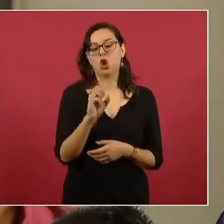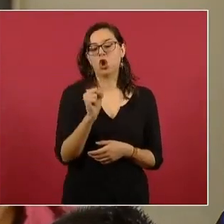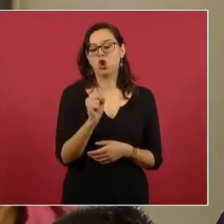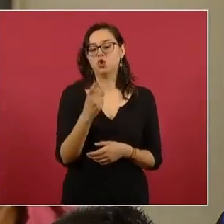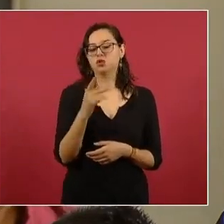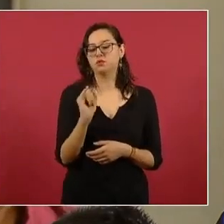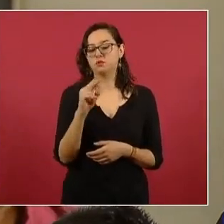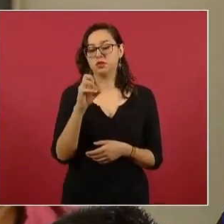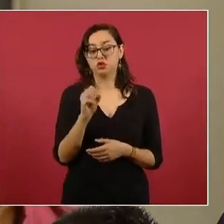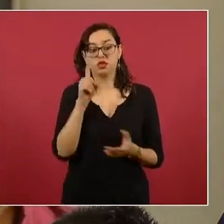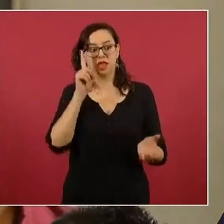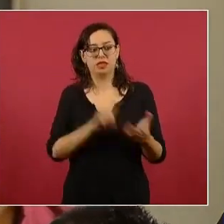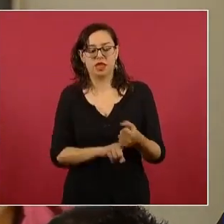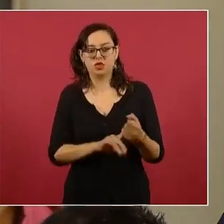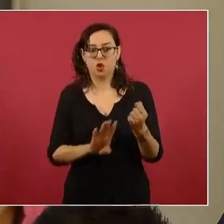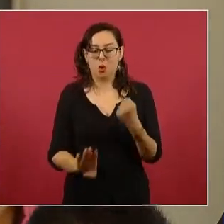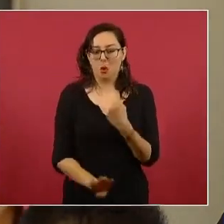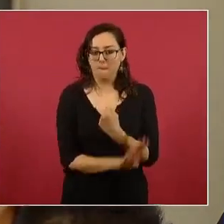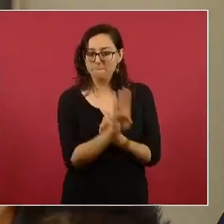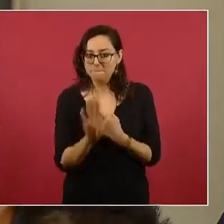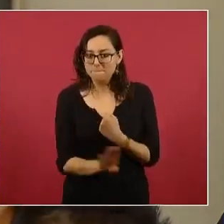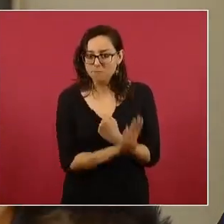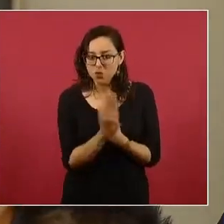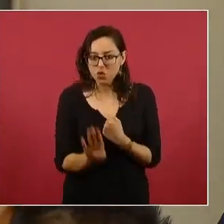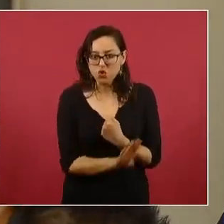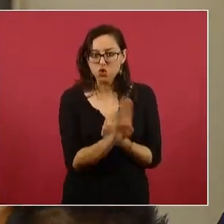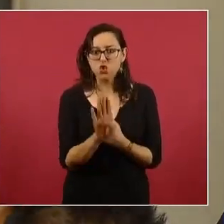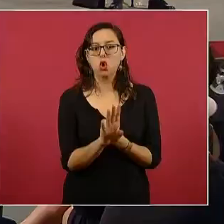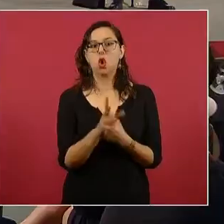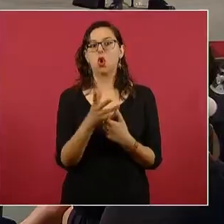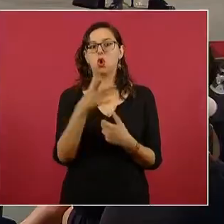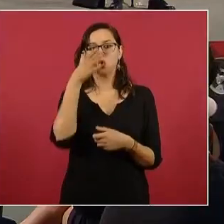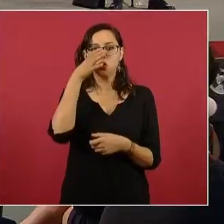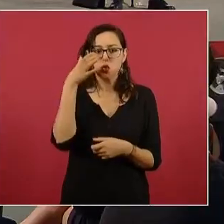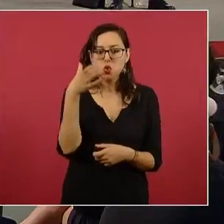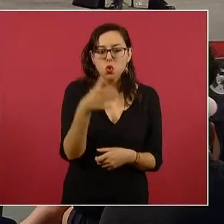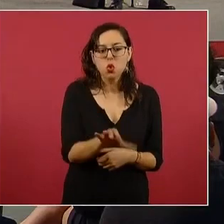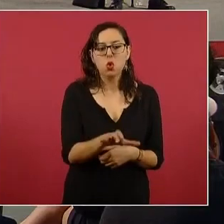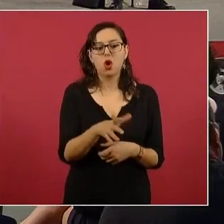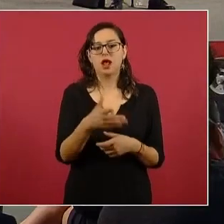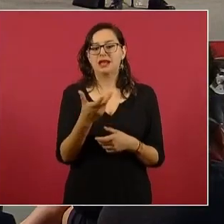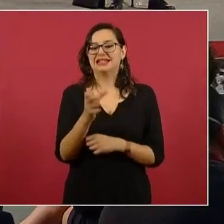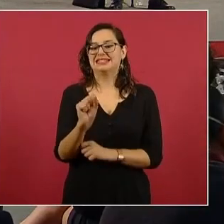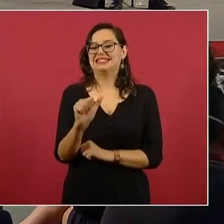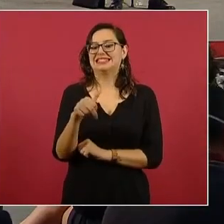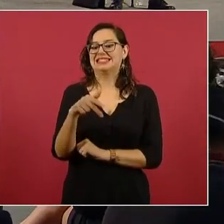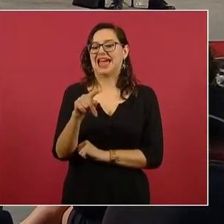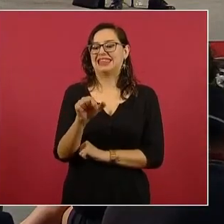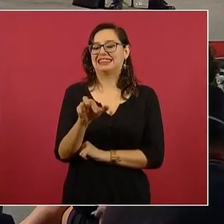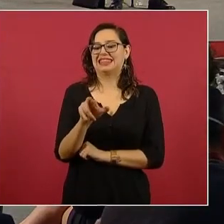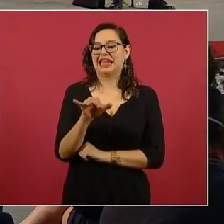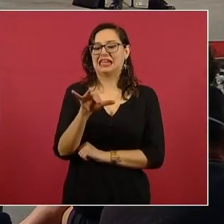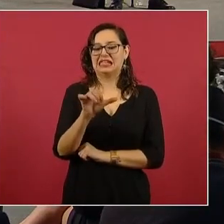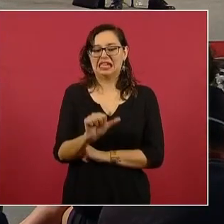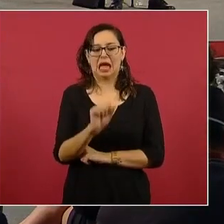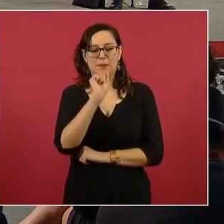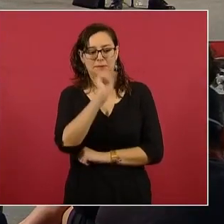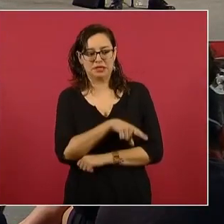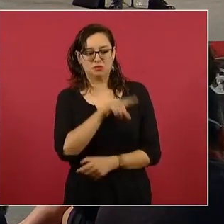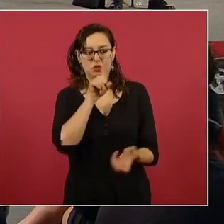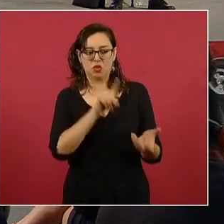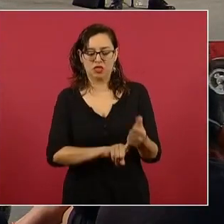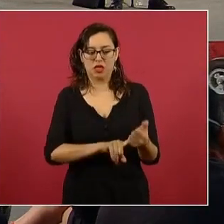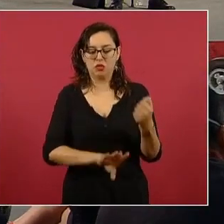brujería han estado relacionadas con los sacrificios cruentos, incluso sanguinarios, desde tiempos inmemoriales. Años después, este mismo lugar,